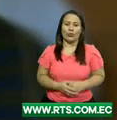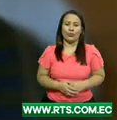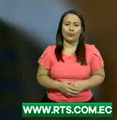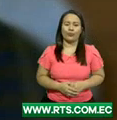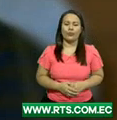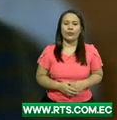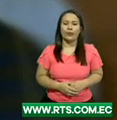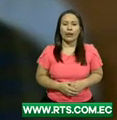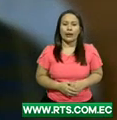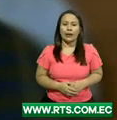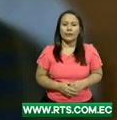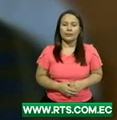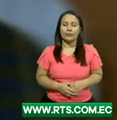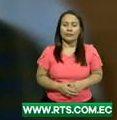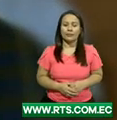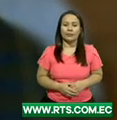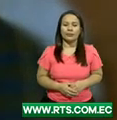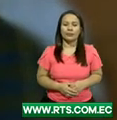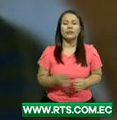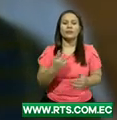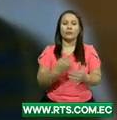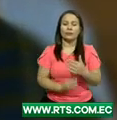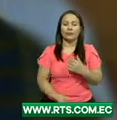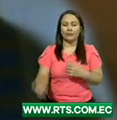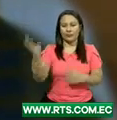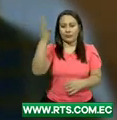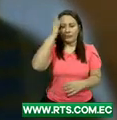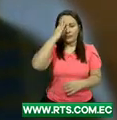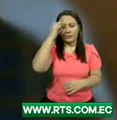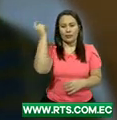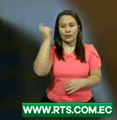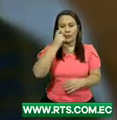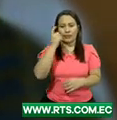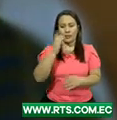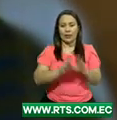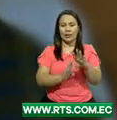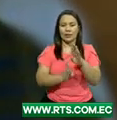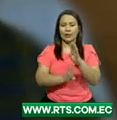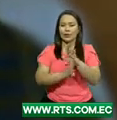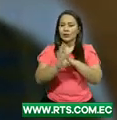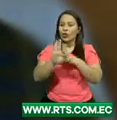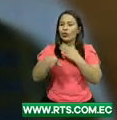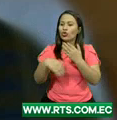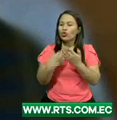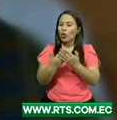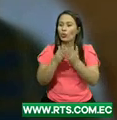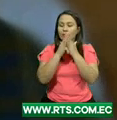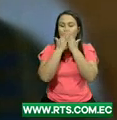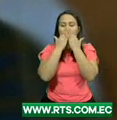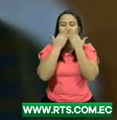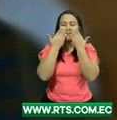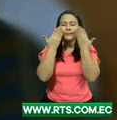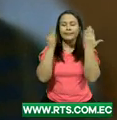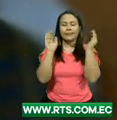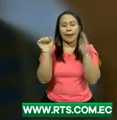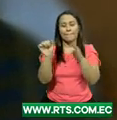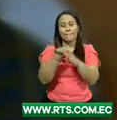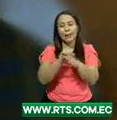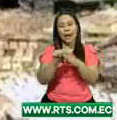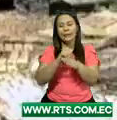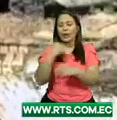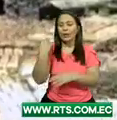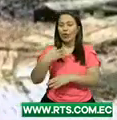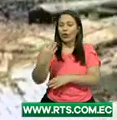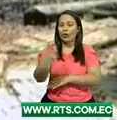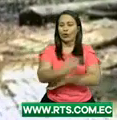noción que debe ser únicamente inventada y desarrollada en los foros el desarrollo sostenible es una práctica cotidiana